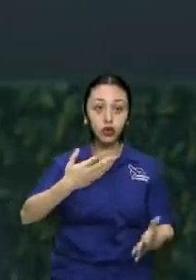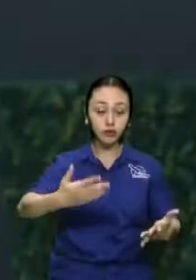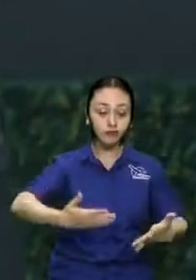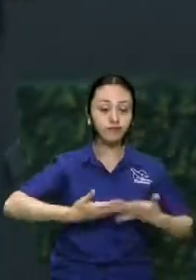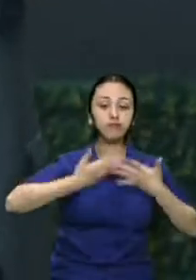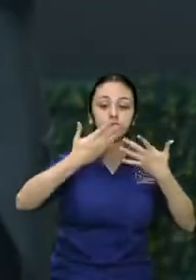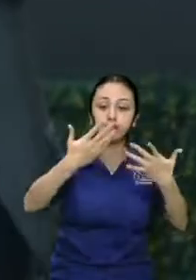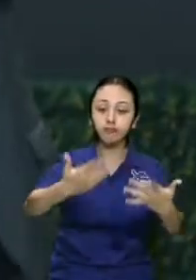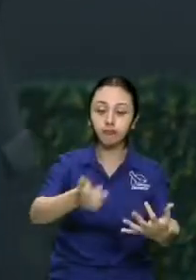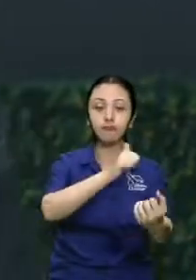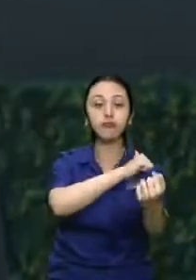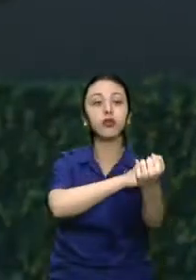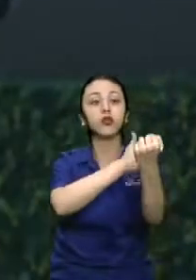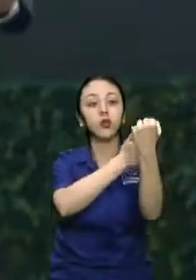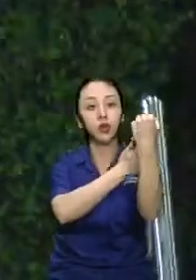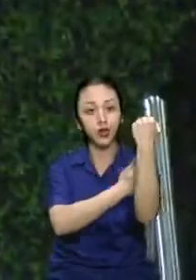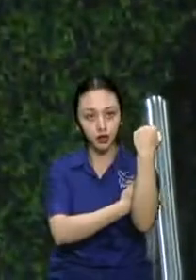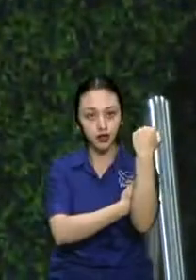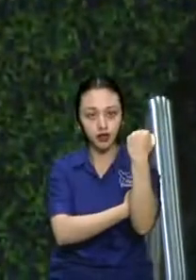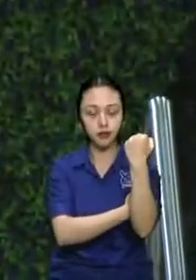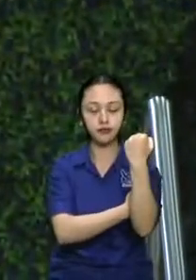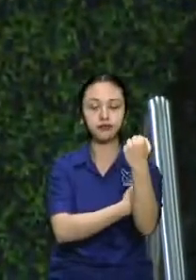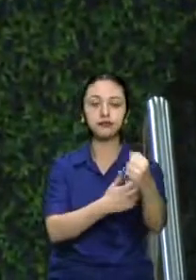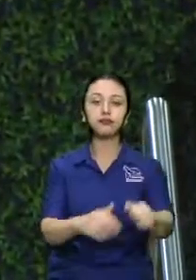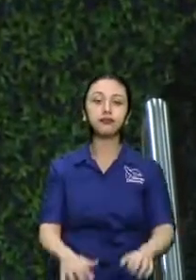dijo, vamos a hacerlo de la siguiente manera.